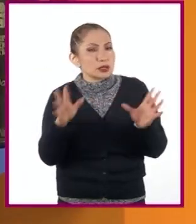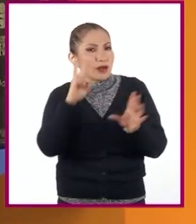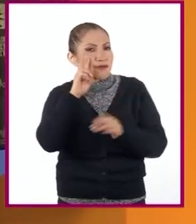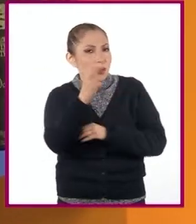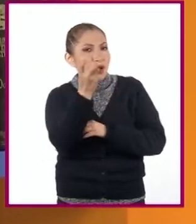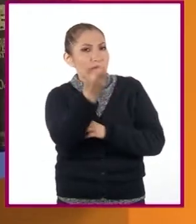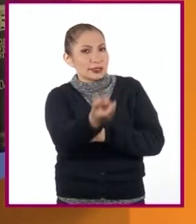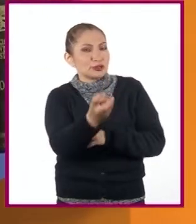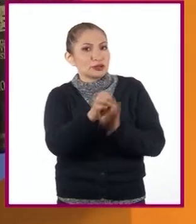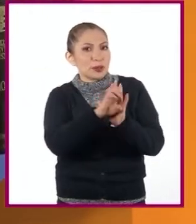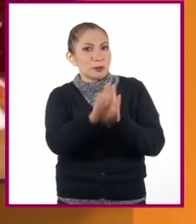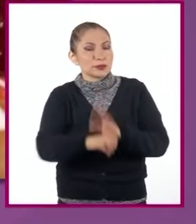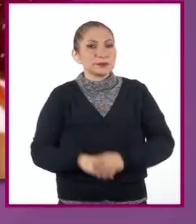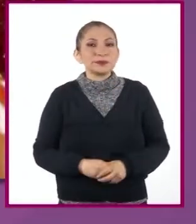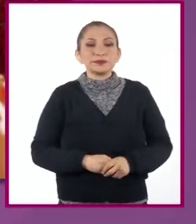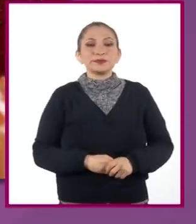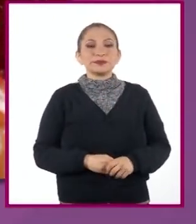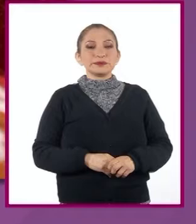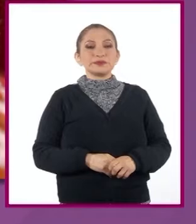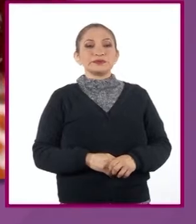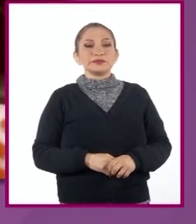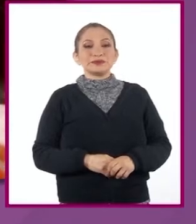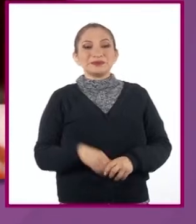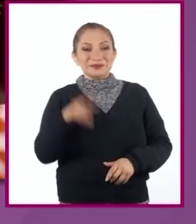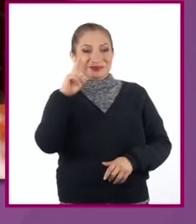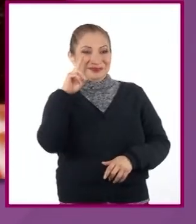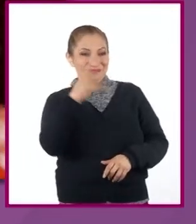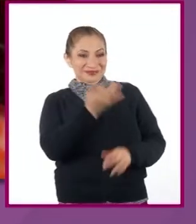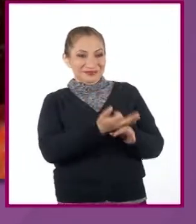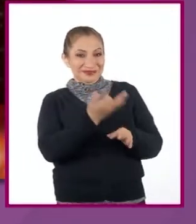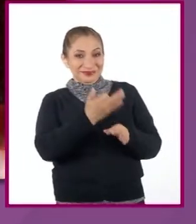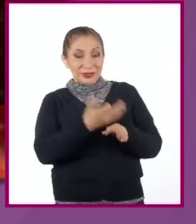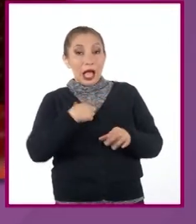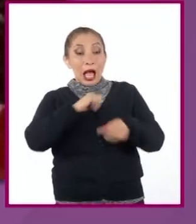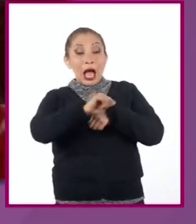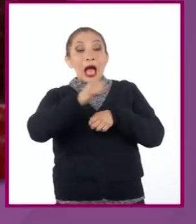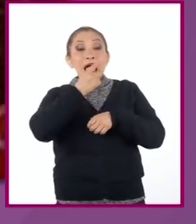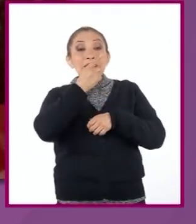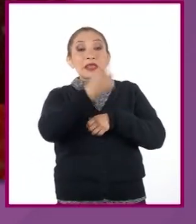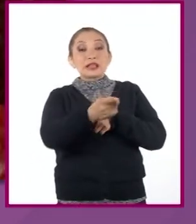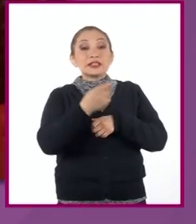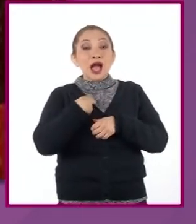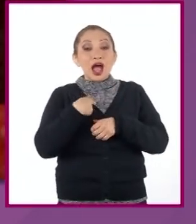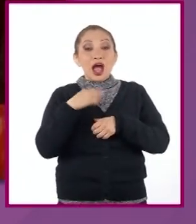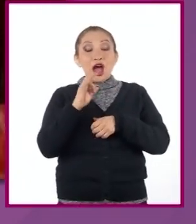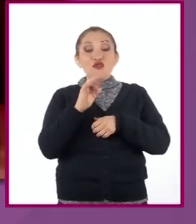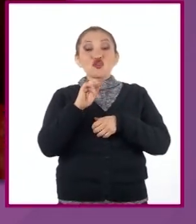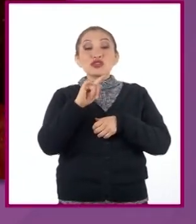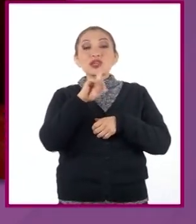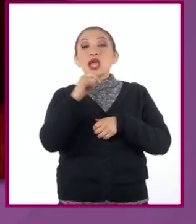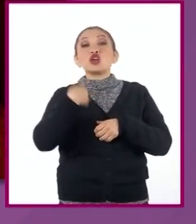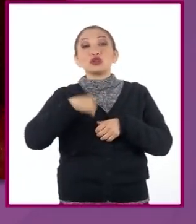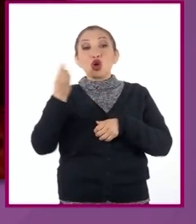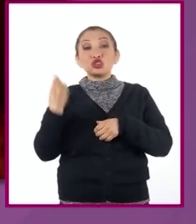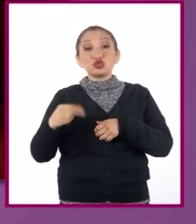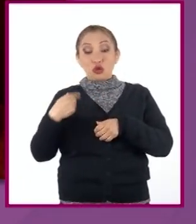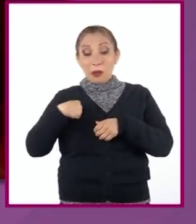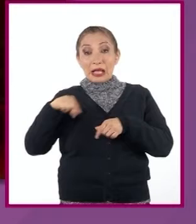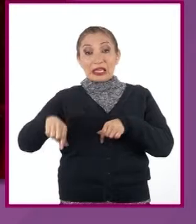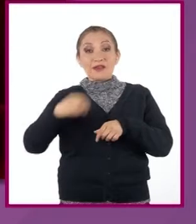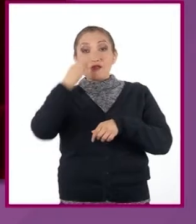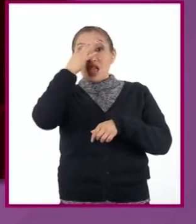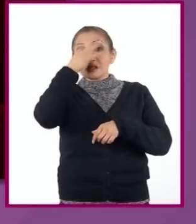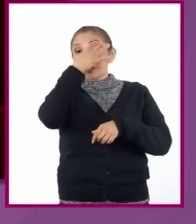veamos los siguientes ejemplos. Como pueden observar, en Argentina se le nombra frutilla a lo que nosotros llamamos